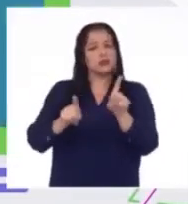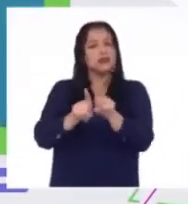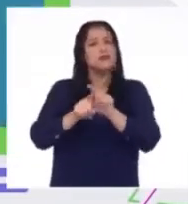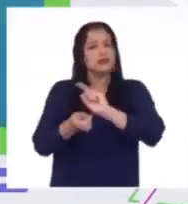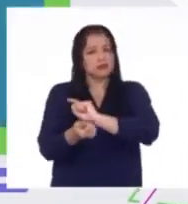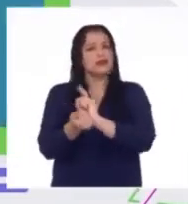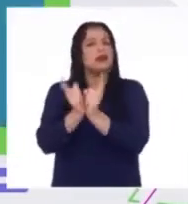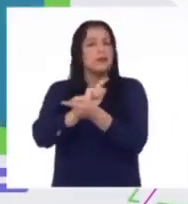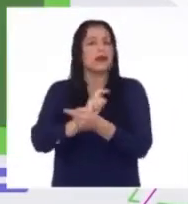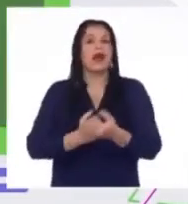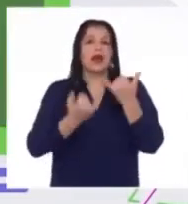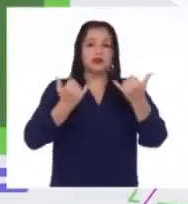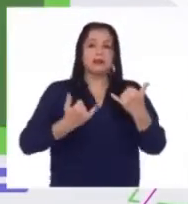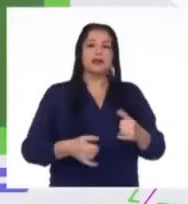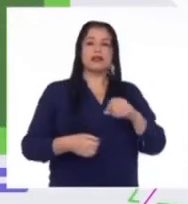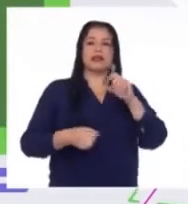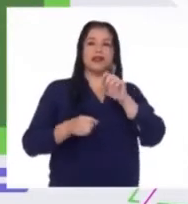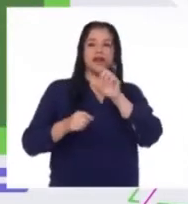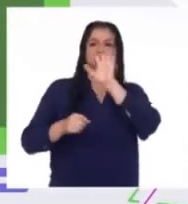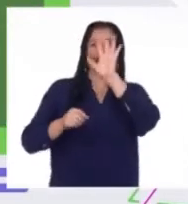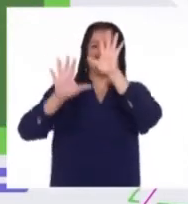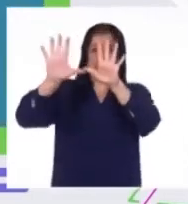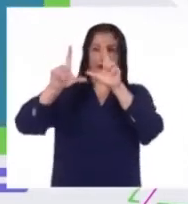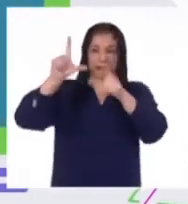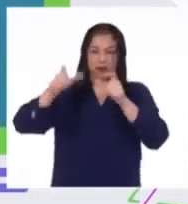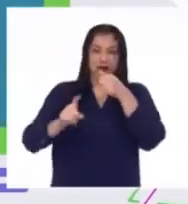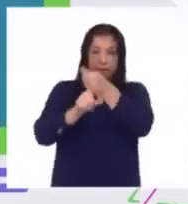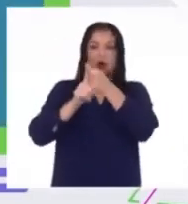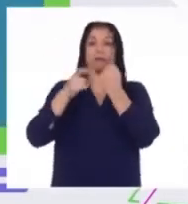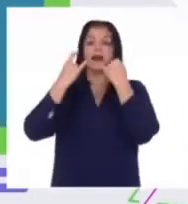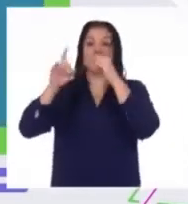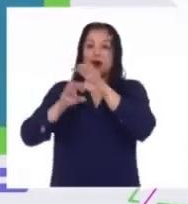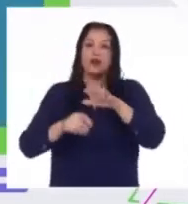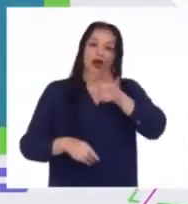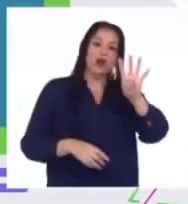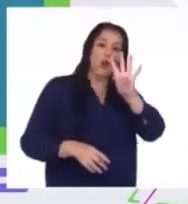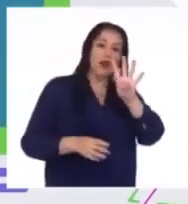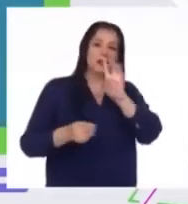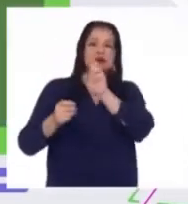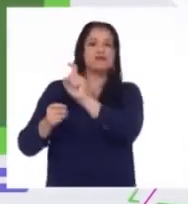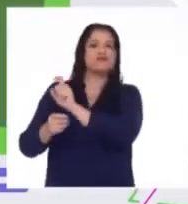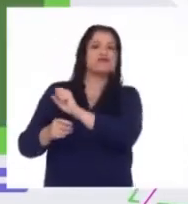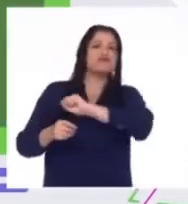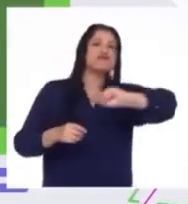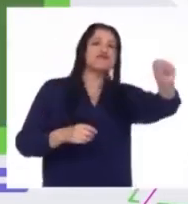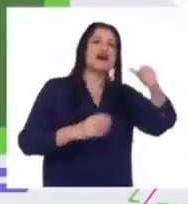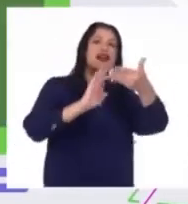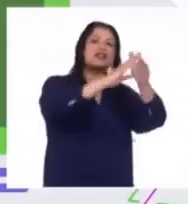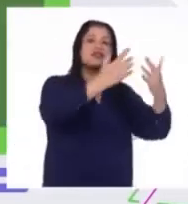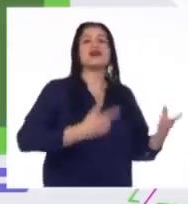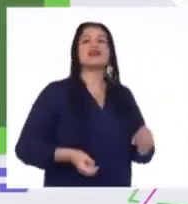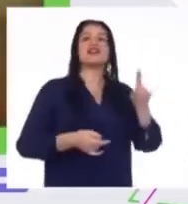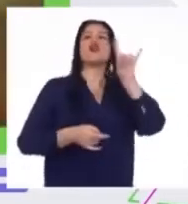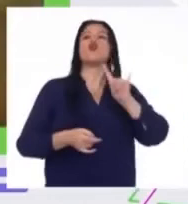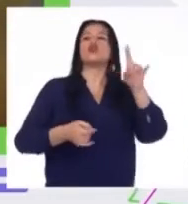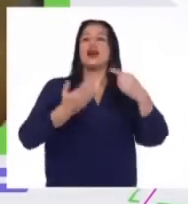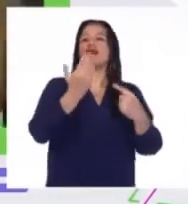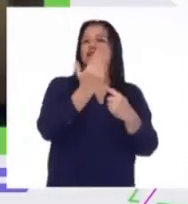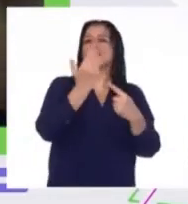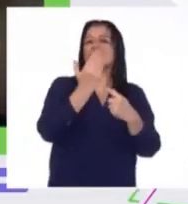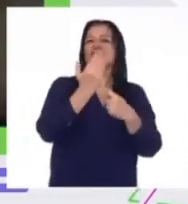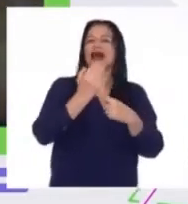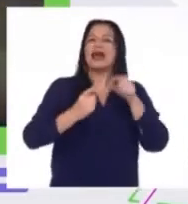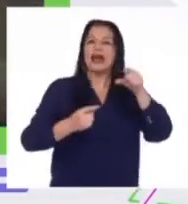Actualmente, 4 de cada 10 personas que hablan una lengua indígena u originaria han migrado a las ciudades y hacen uso de la tecnología.